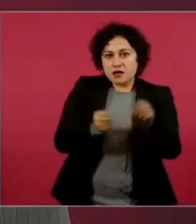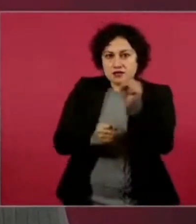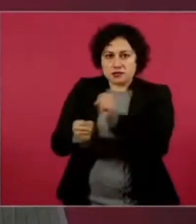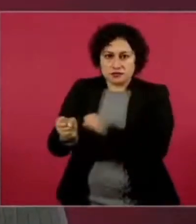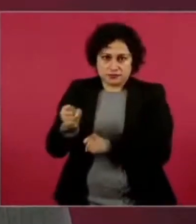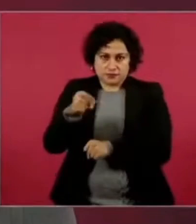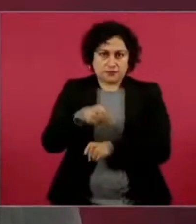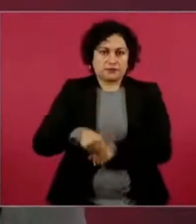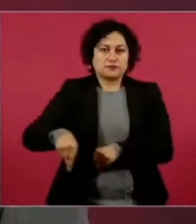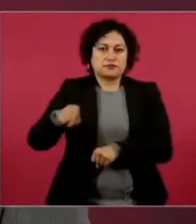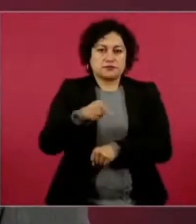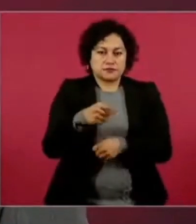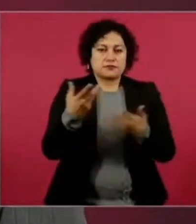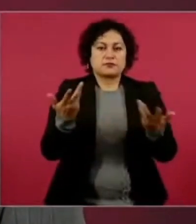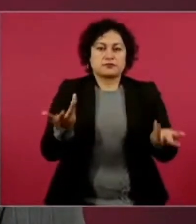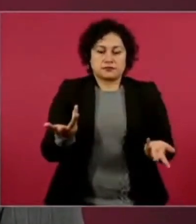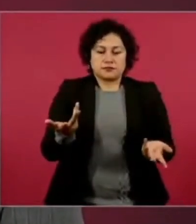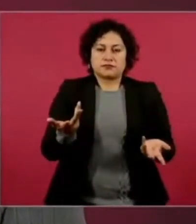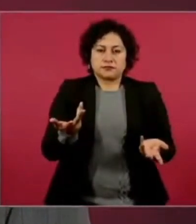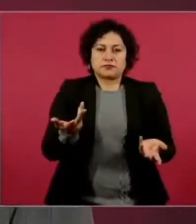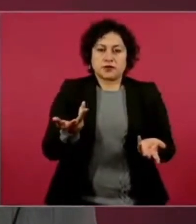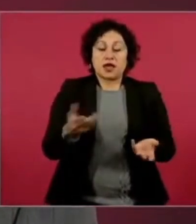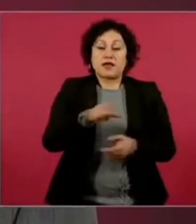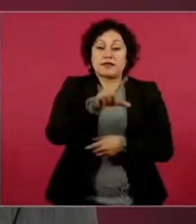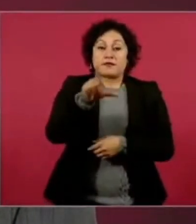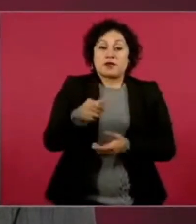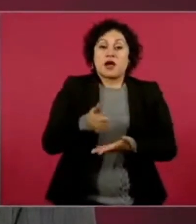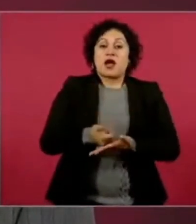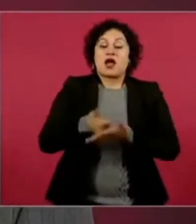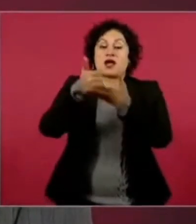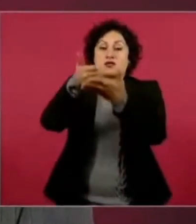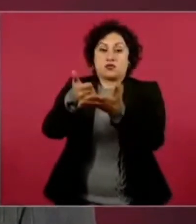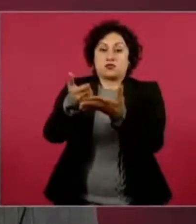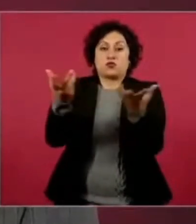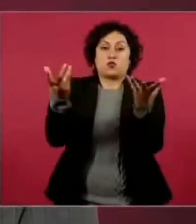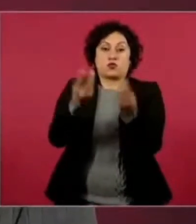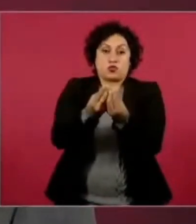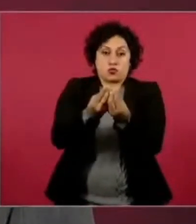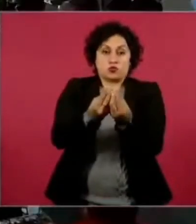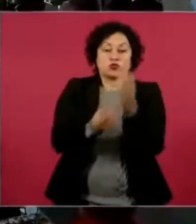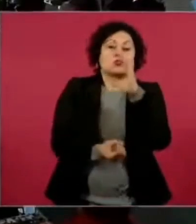y les ayudó a crear el Reforma,